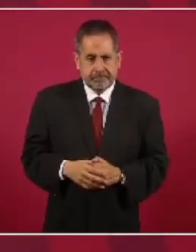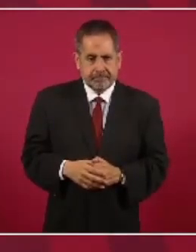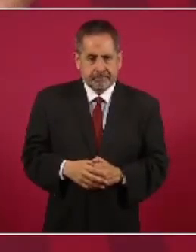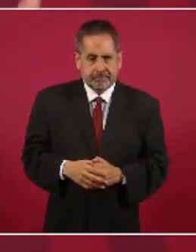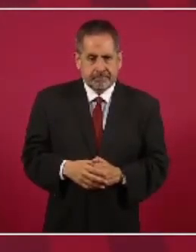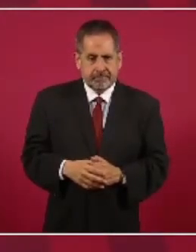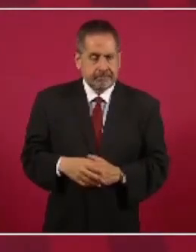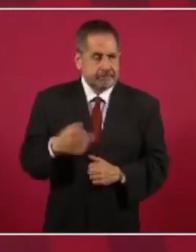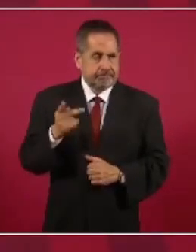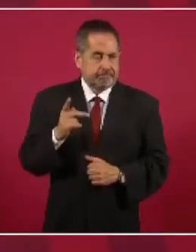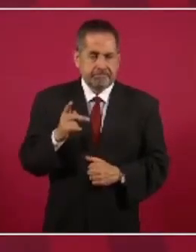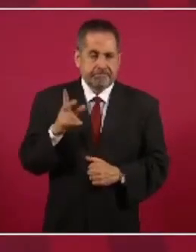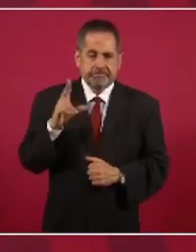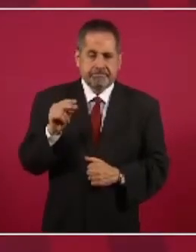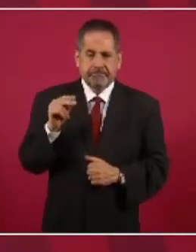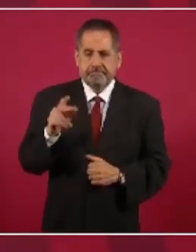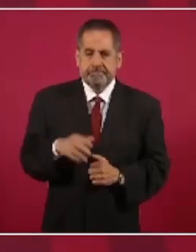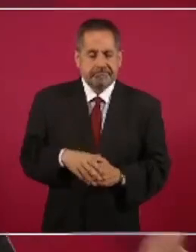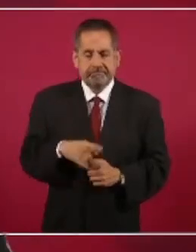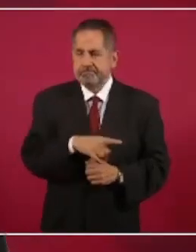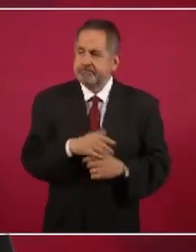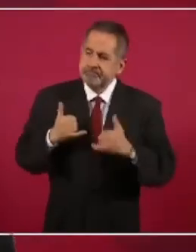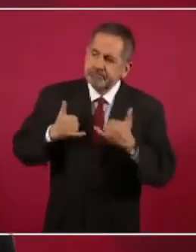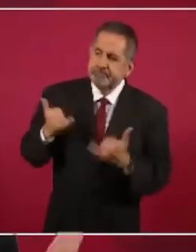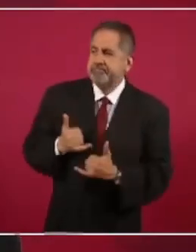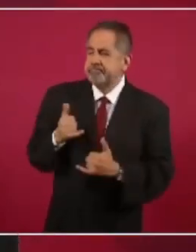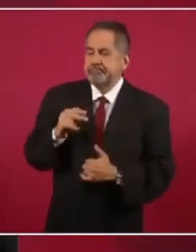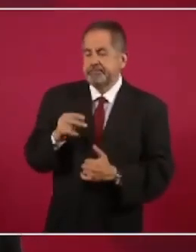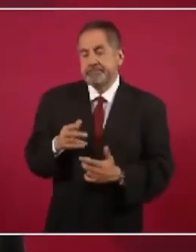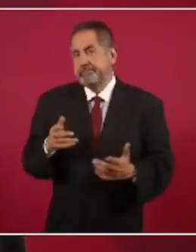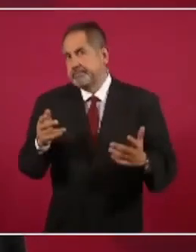Pero no. Ahí andan, ¿no?